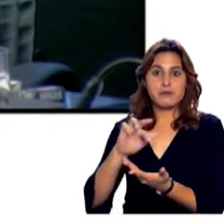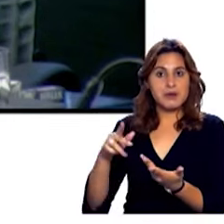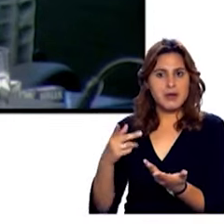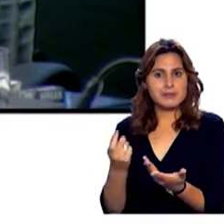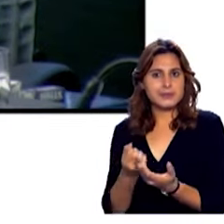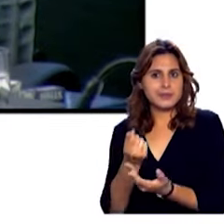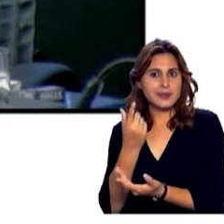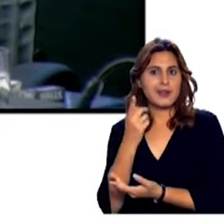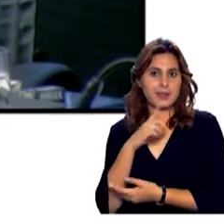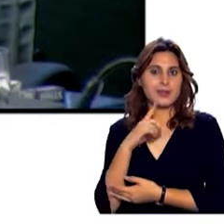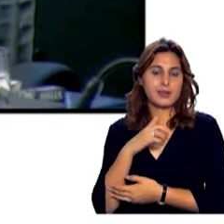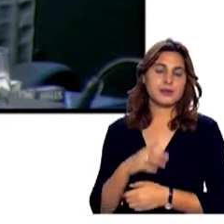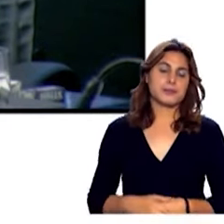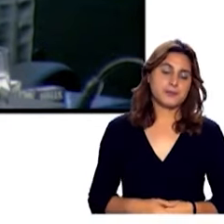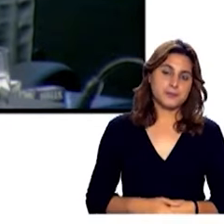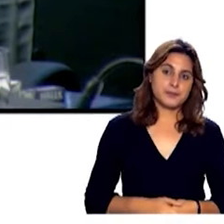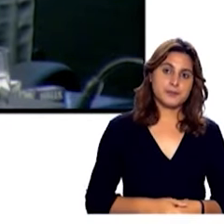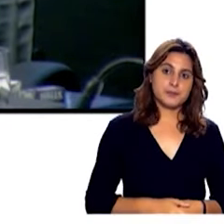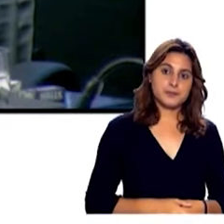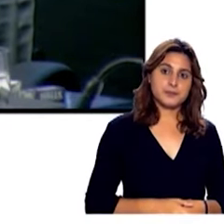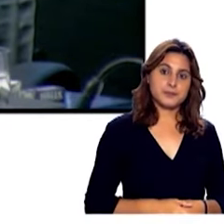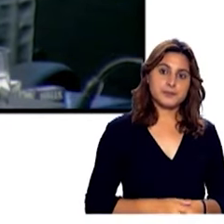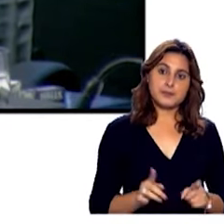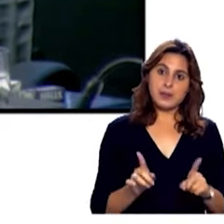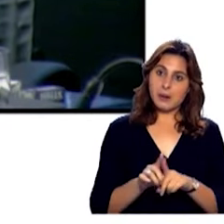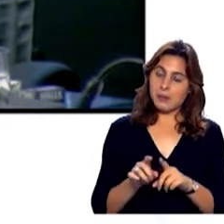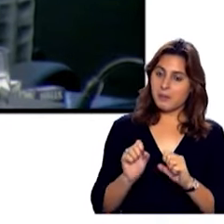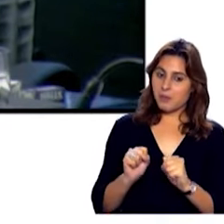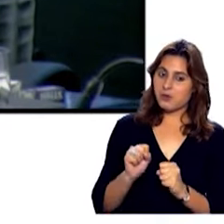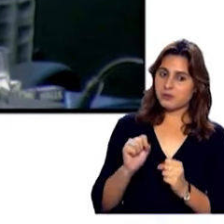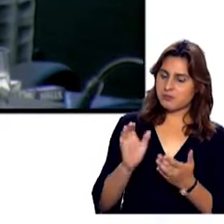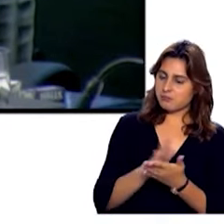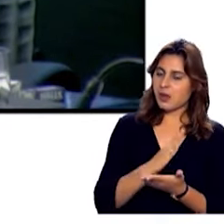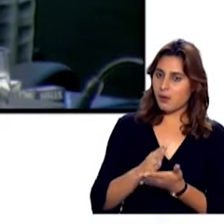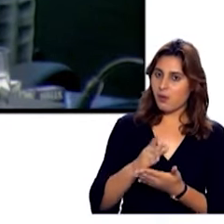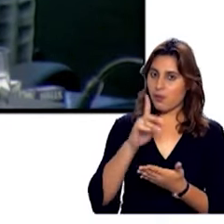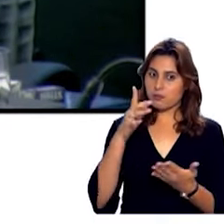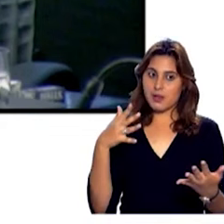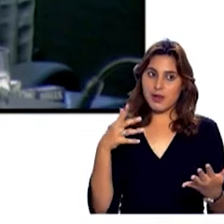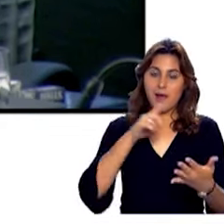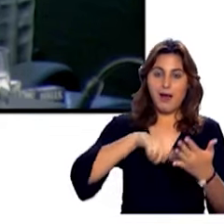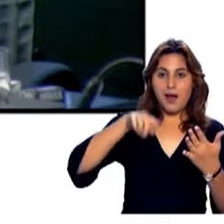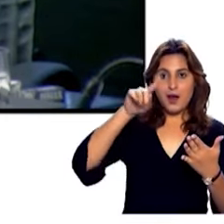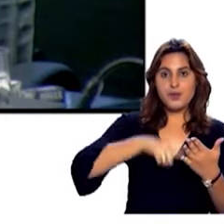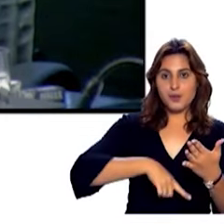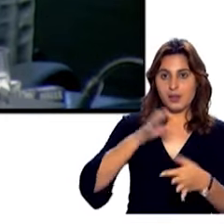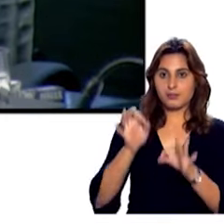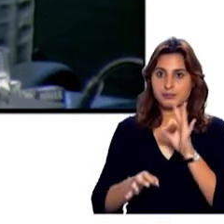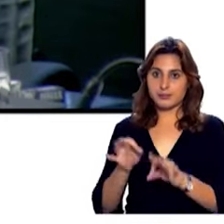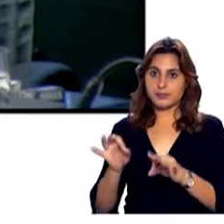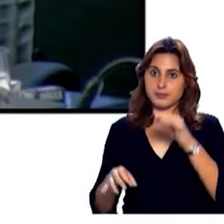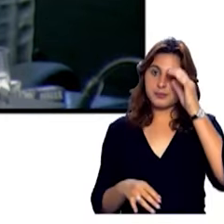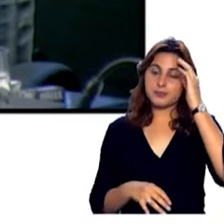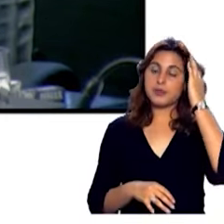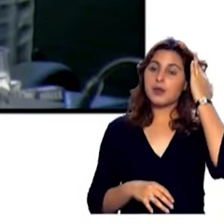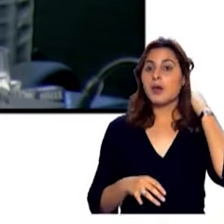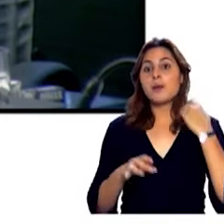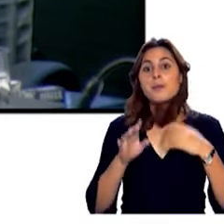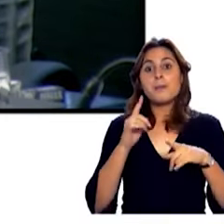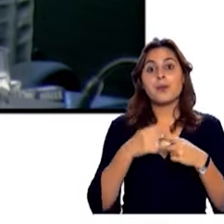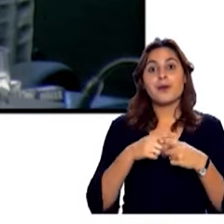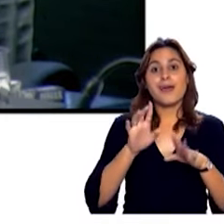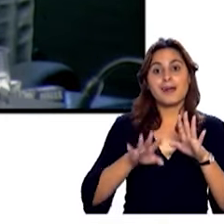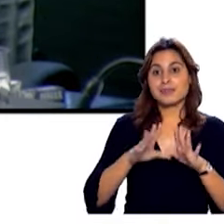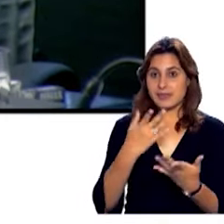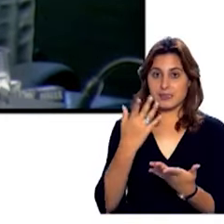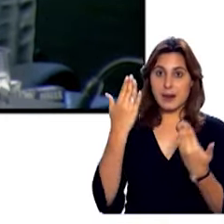anular una sentencia por ejemplo Porque la sentencia no conta hechos probados o solo conta diga que